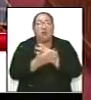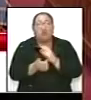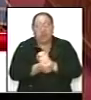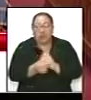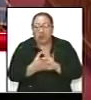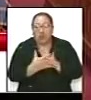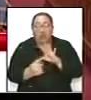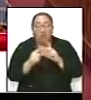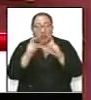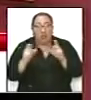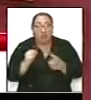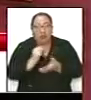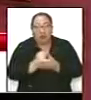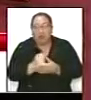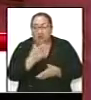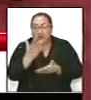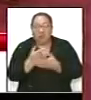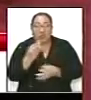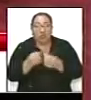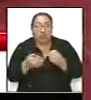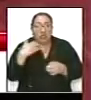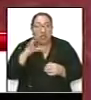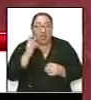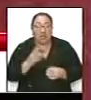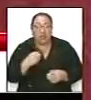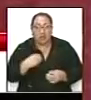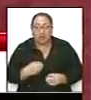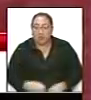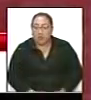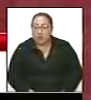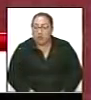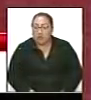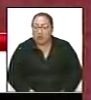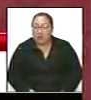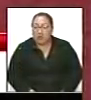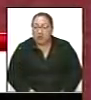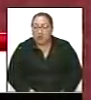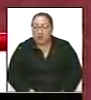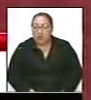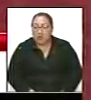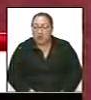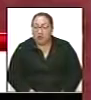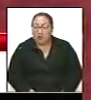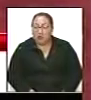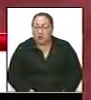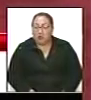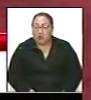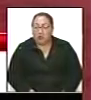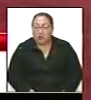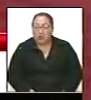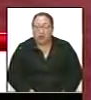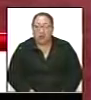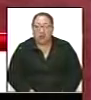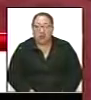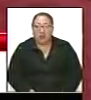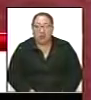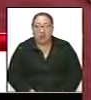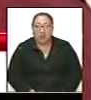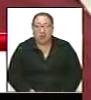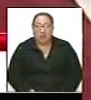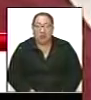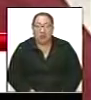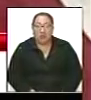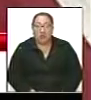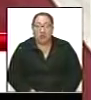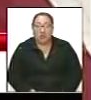copias certificadas de la sentencia emitida por la segunda sala penal liquidadora de la Corte Superior de Justicia de Lima y de